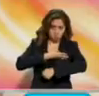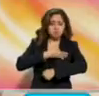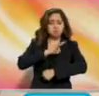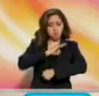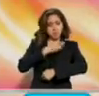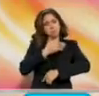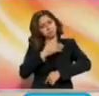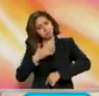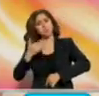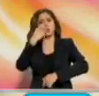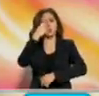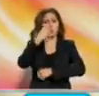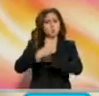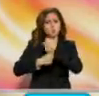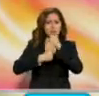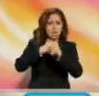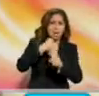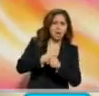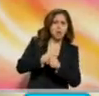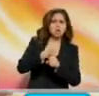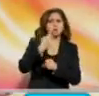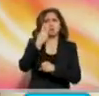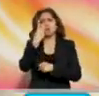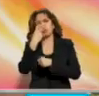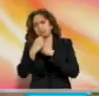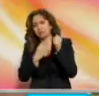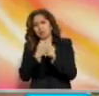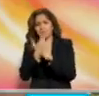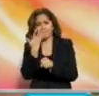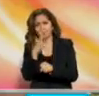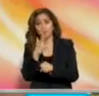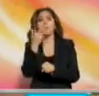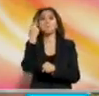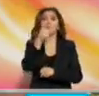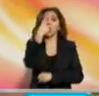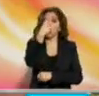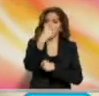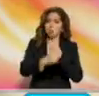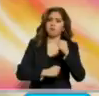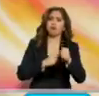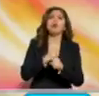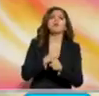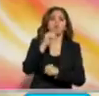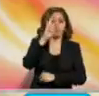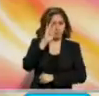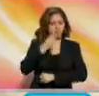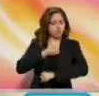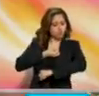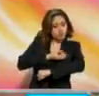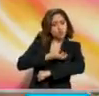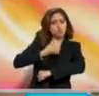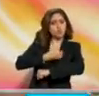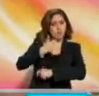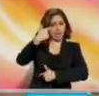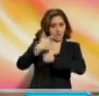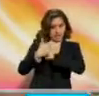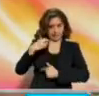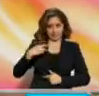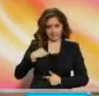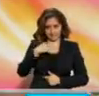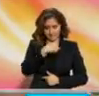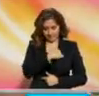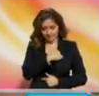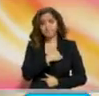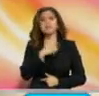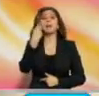sea, que durante un año, de preferencia 2, pero por lo menos un año, el bebé reciba la leche materna. Ahora, de manera exclusiva, sin